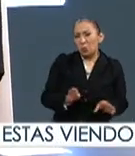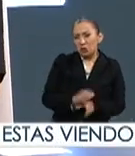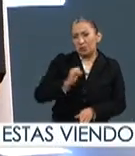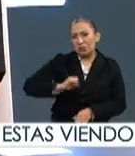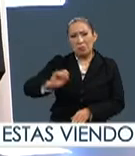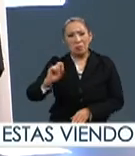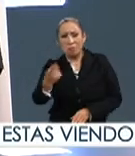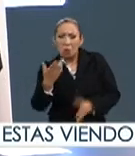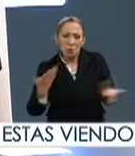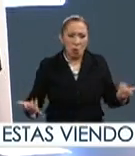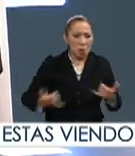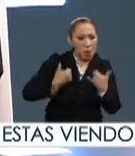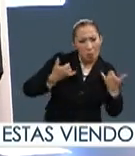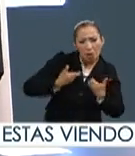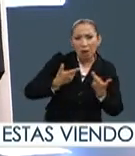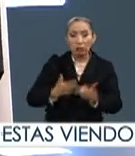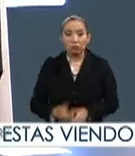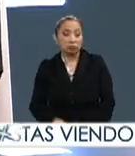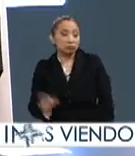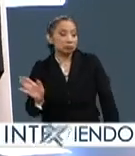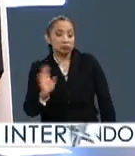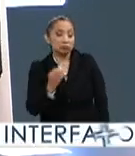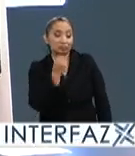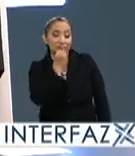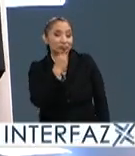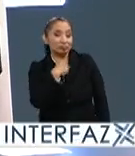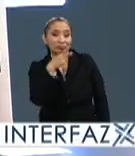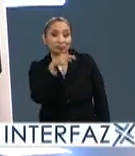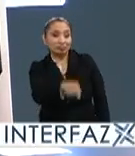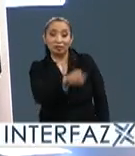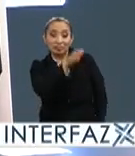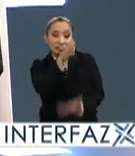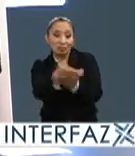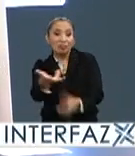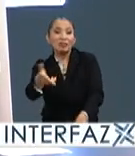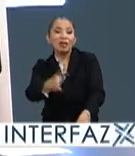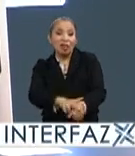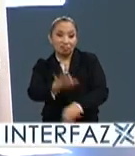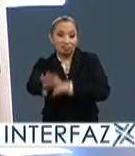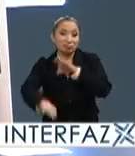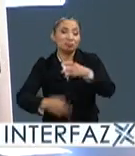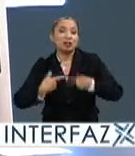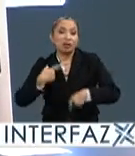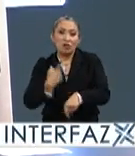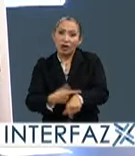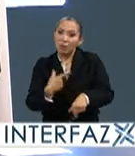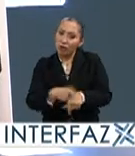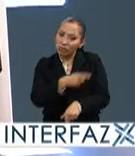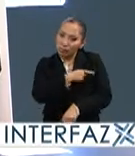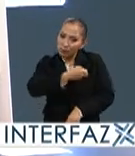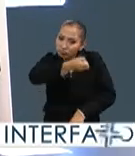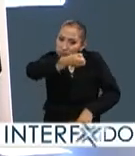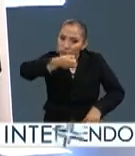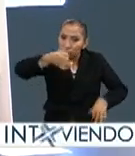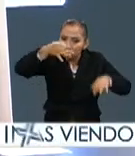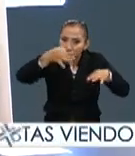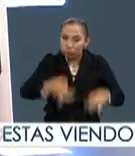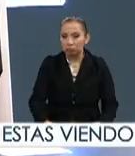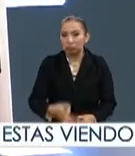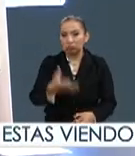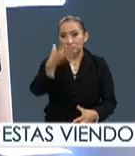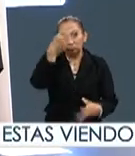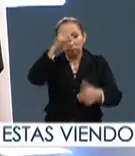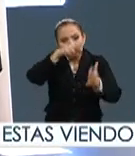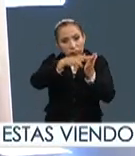siglo XXI, que los jóvenes y demás, pero van a estar en los hospitales atendiendo enfermos, entonces tienen que tener toda esta